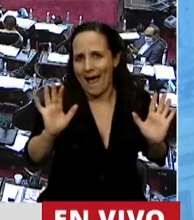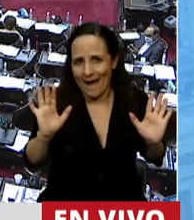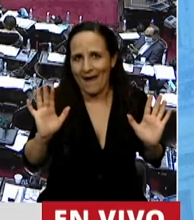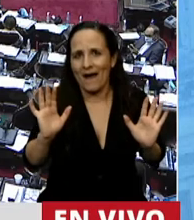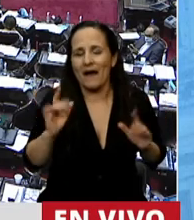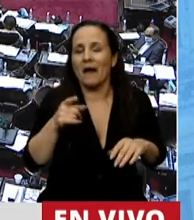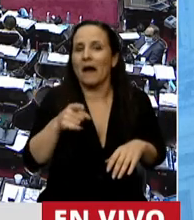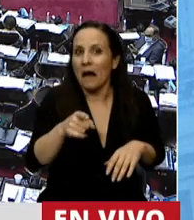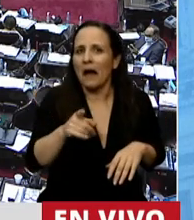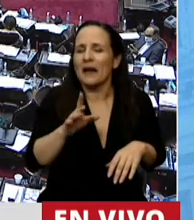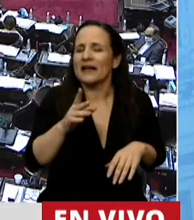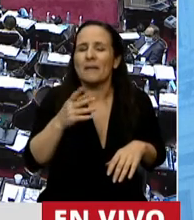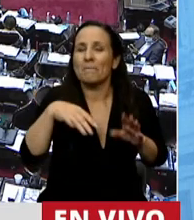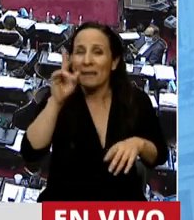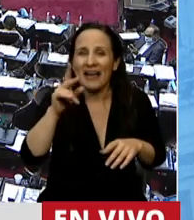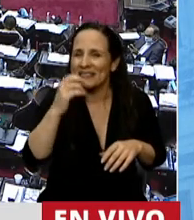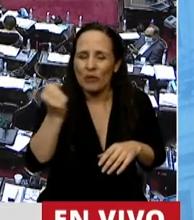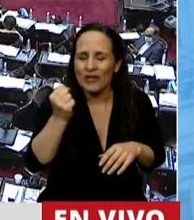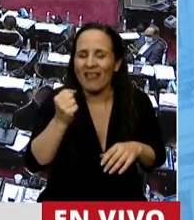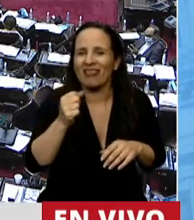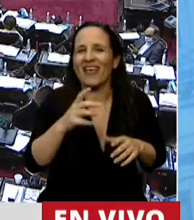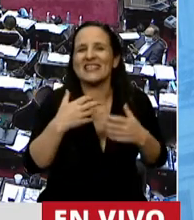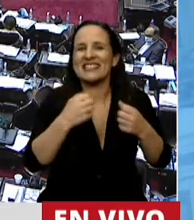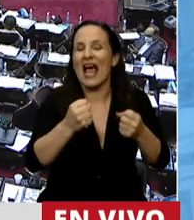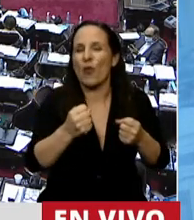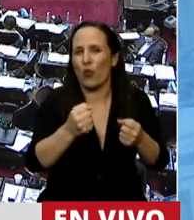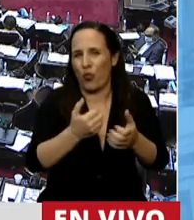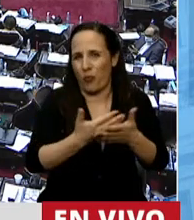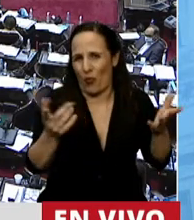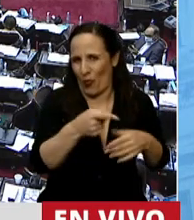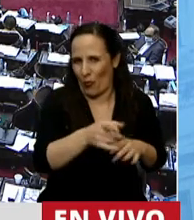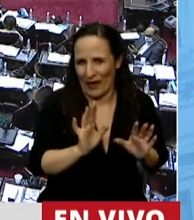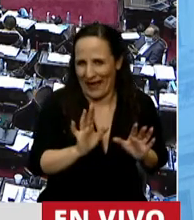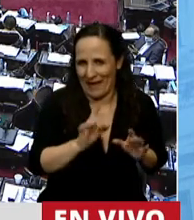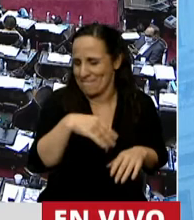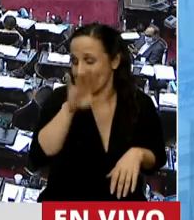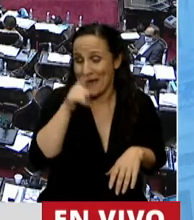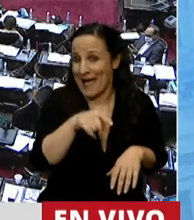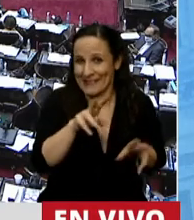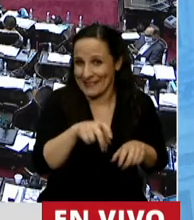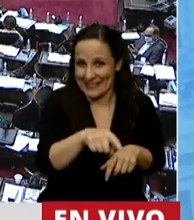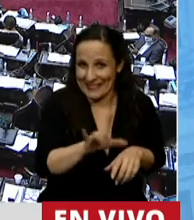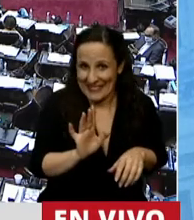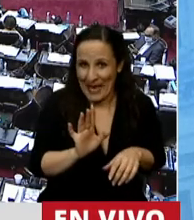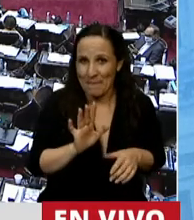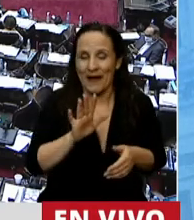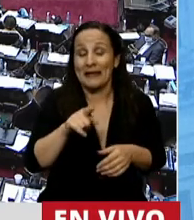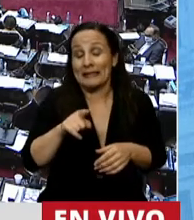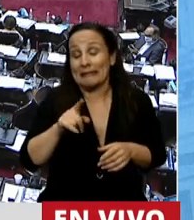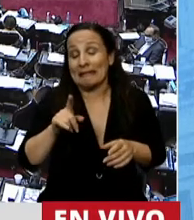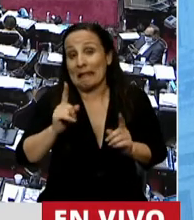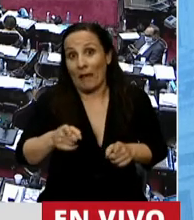importante ha sido siempre un tema de salud pública, por lo menos en lo inmediato y en un aspecto de la toma de decisiones en la